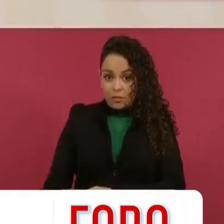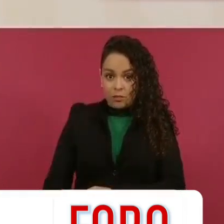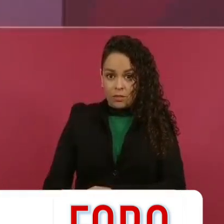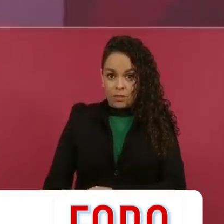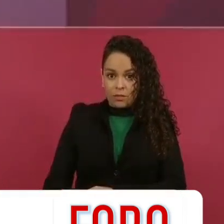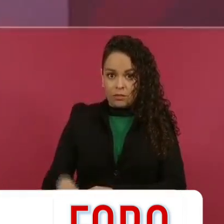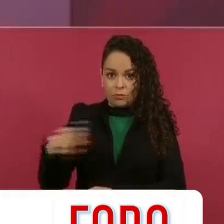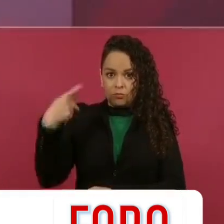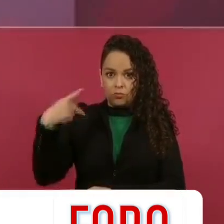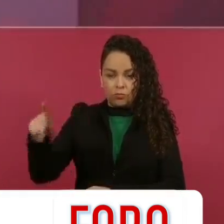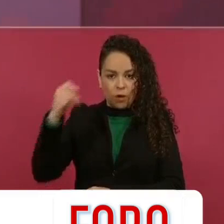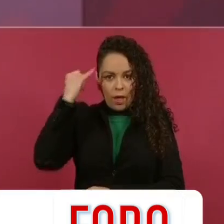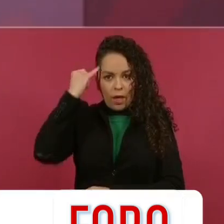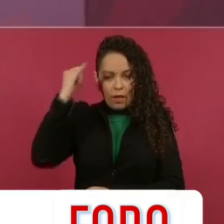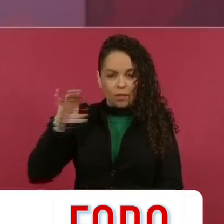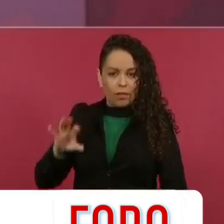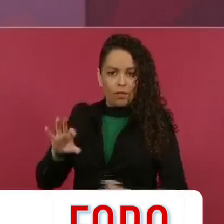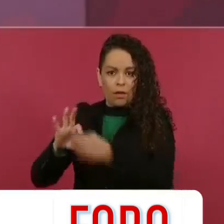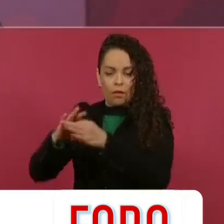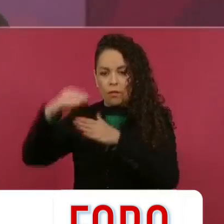cada día que pasa